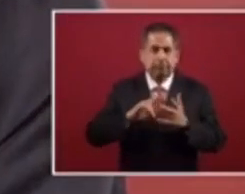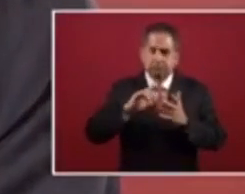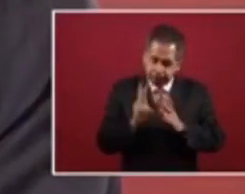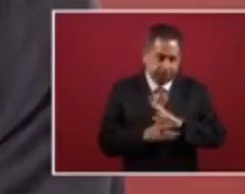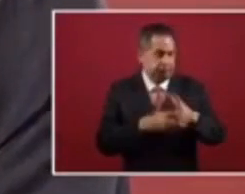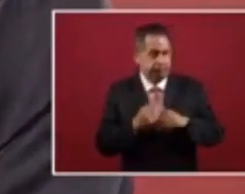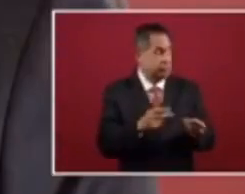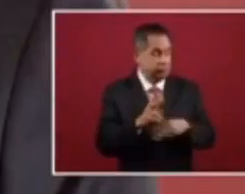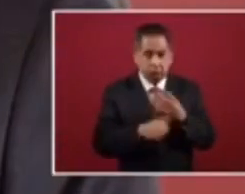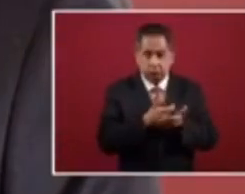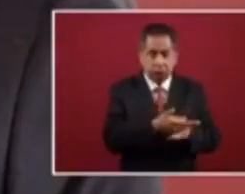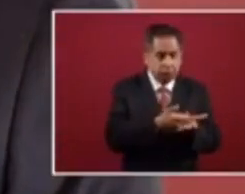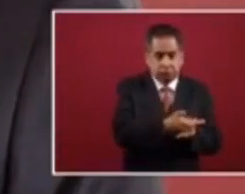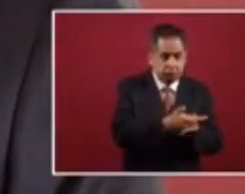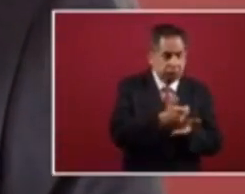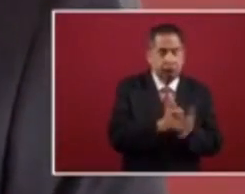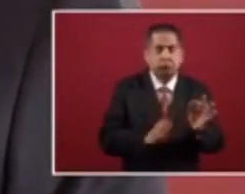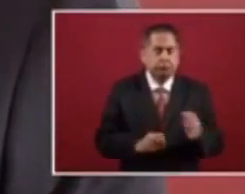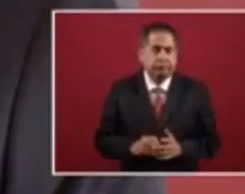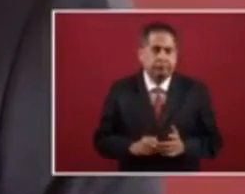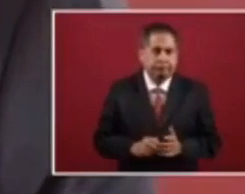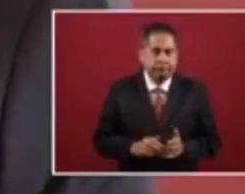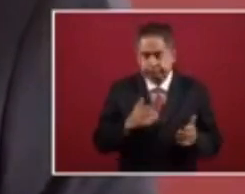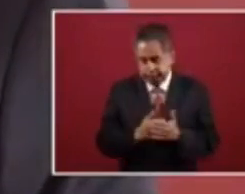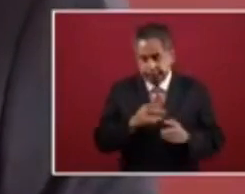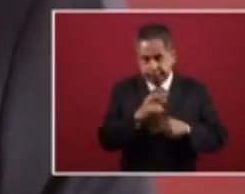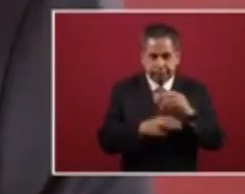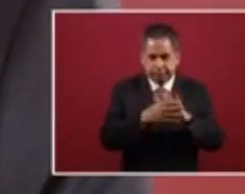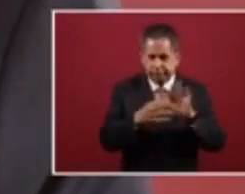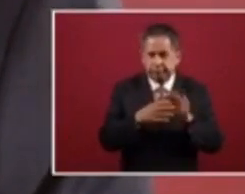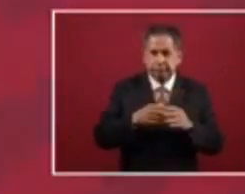recuperar el lago. Entonces vamos a